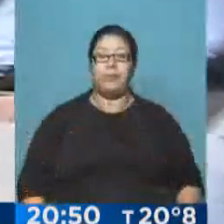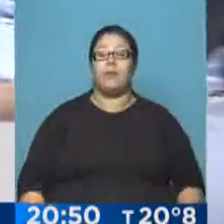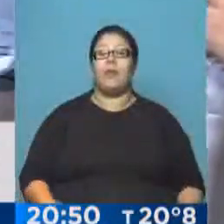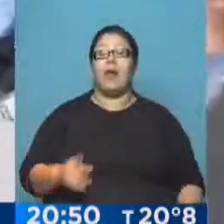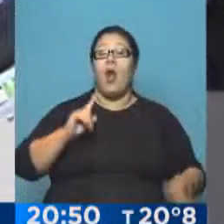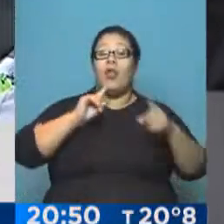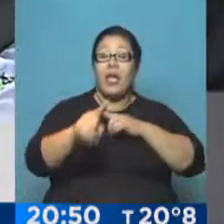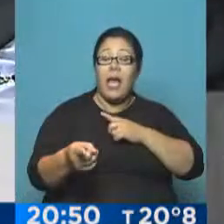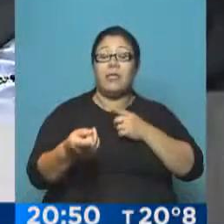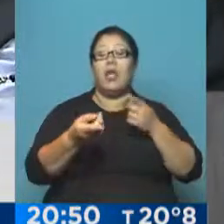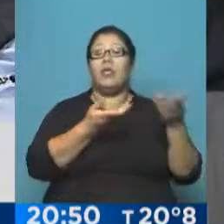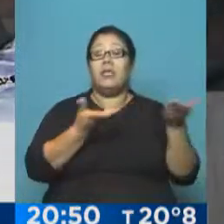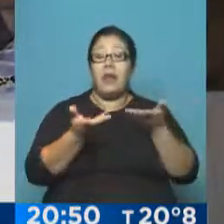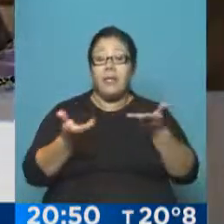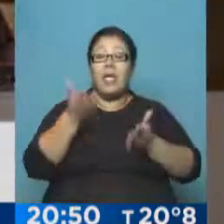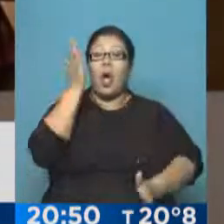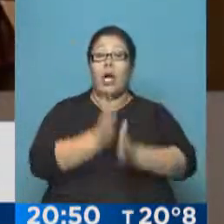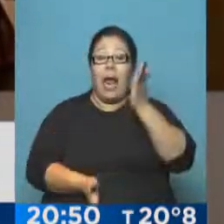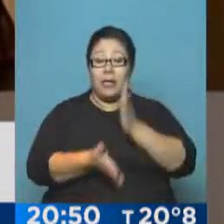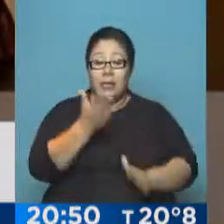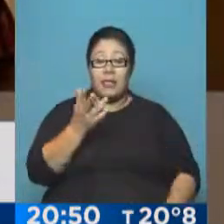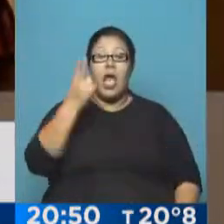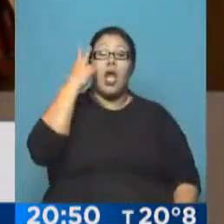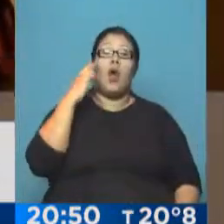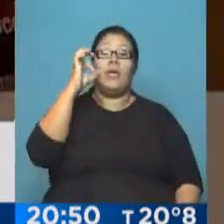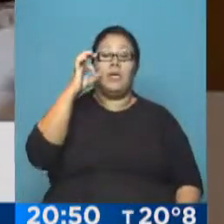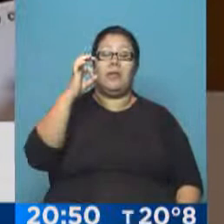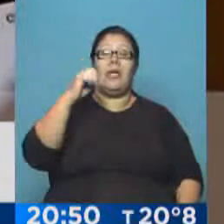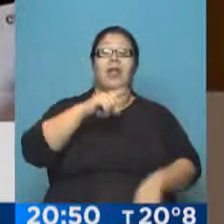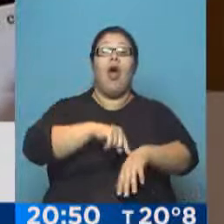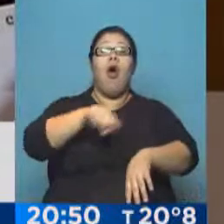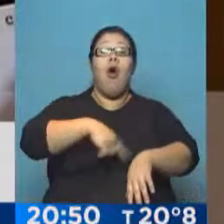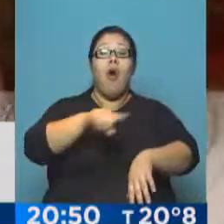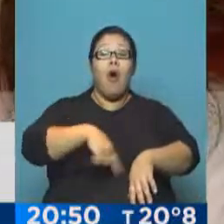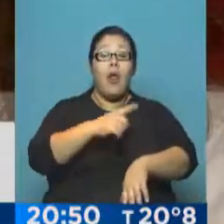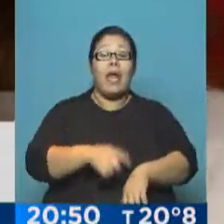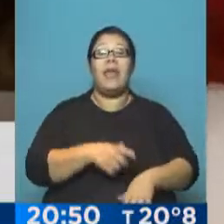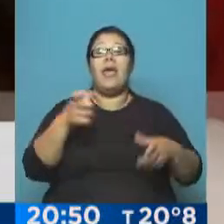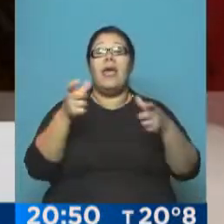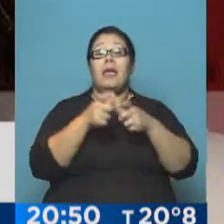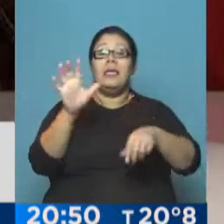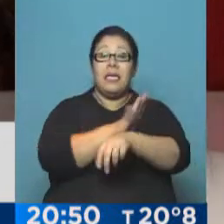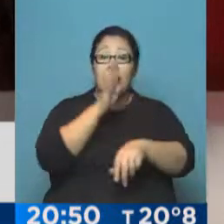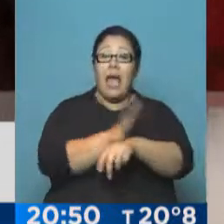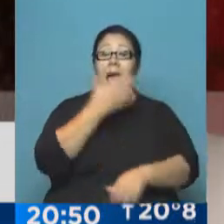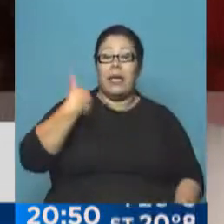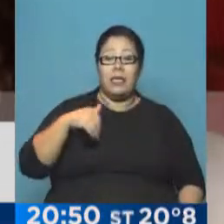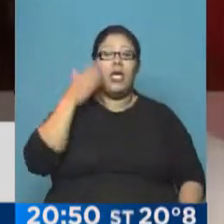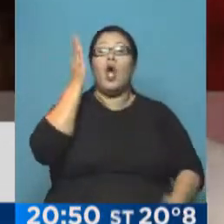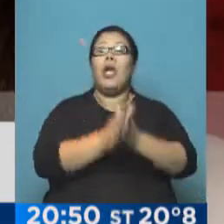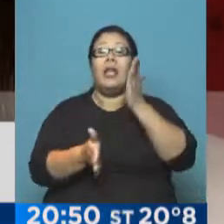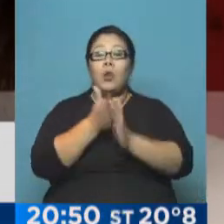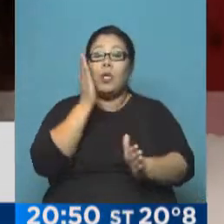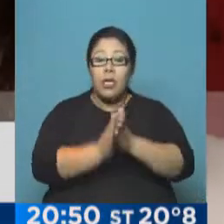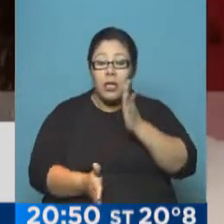accesible de en principio 900 horas de cine y contenido de televisión nacional acceso totalmente gratuito para la